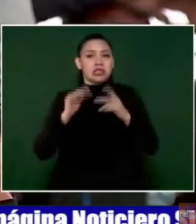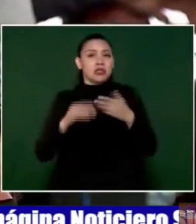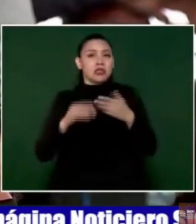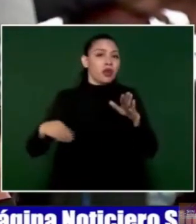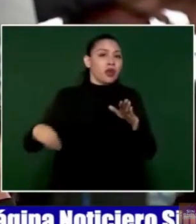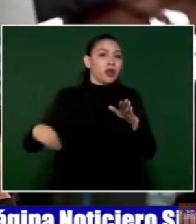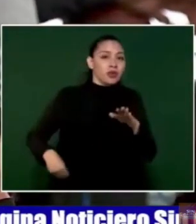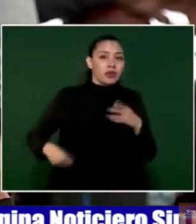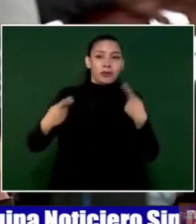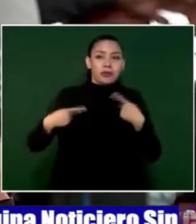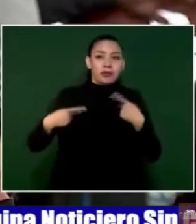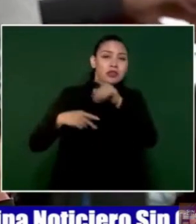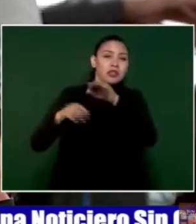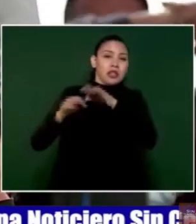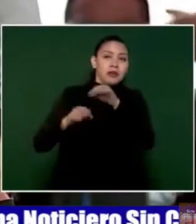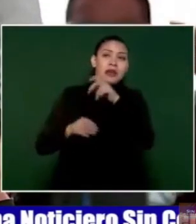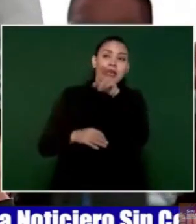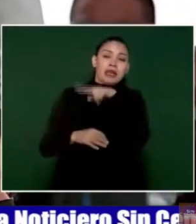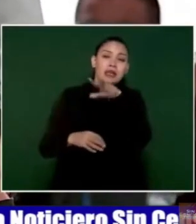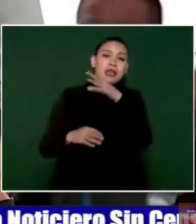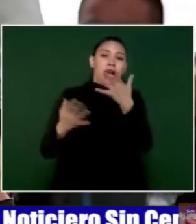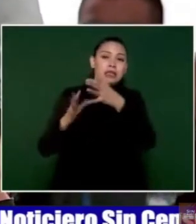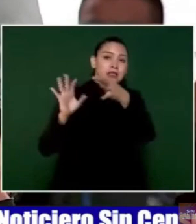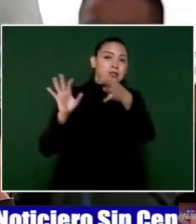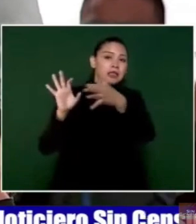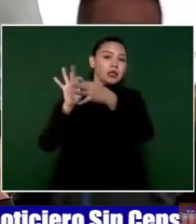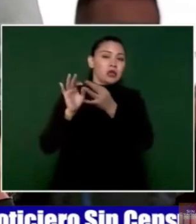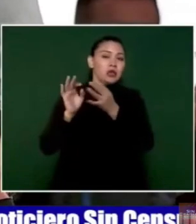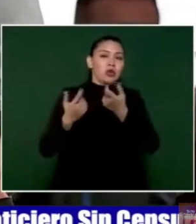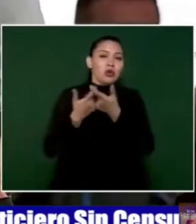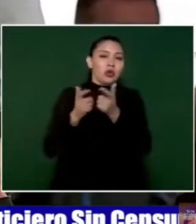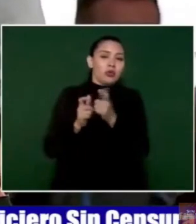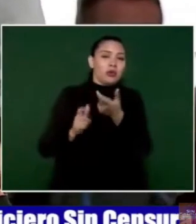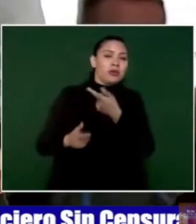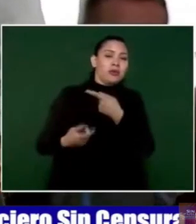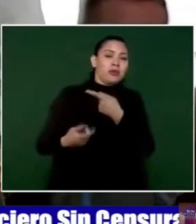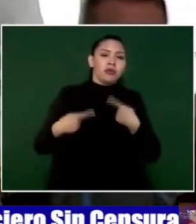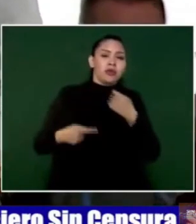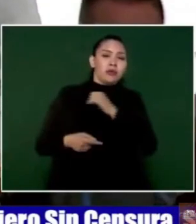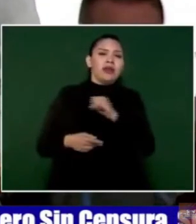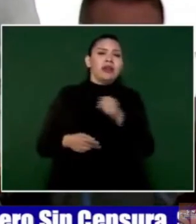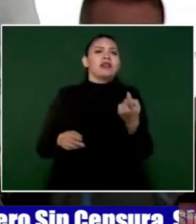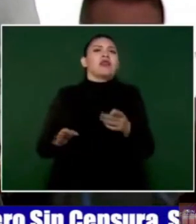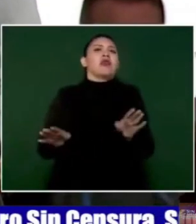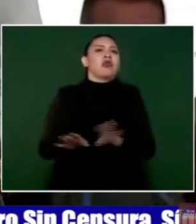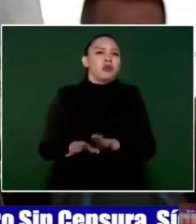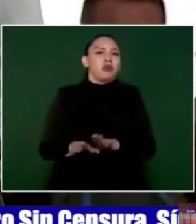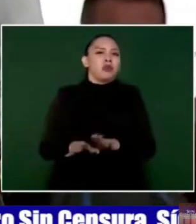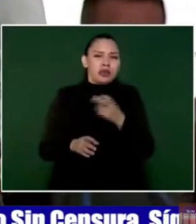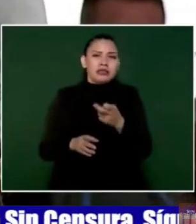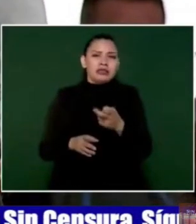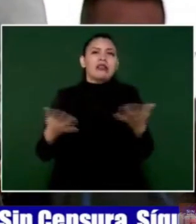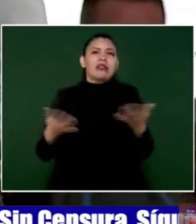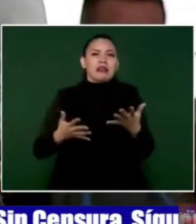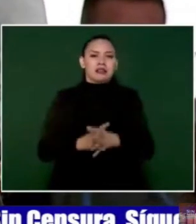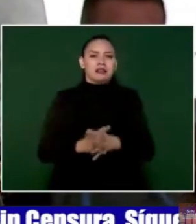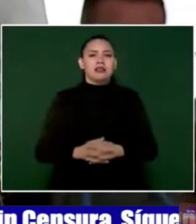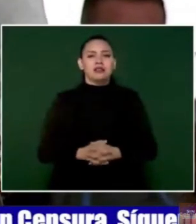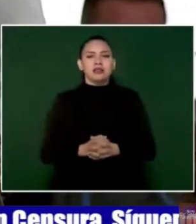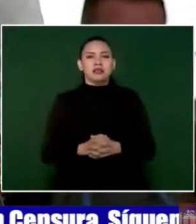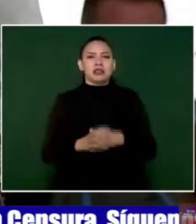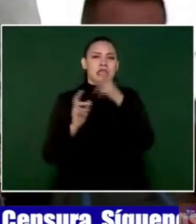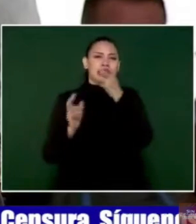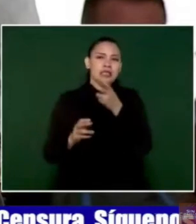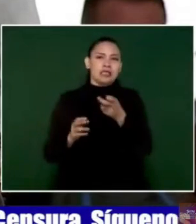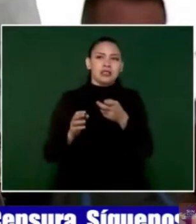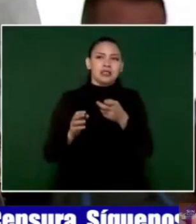poner doña Ceci. Es un clip cortito, pero pues en un verdadero arranque de desesperación, le insiste